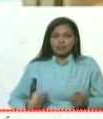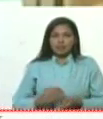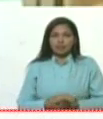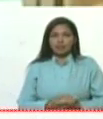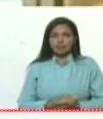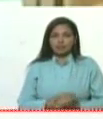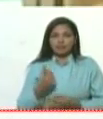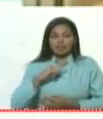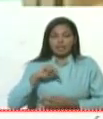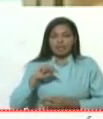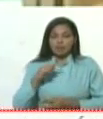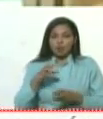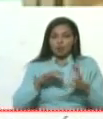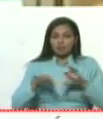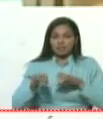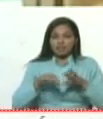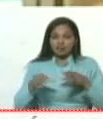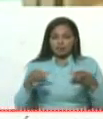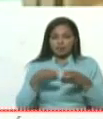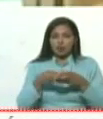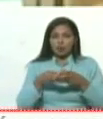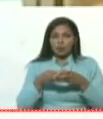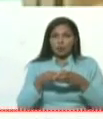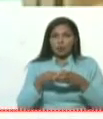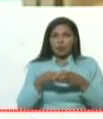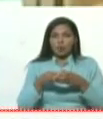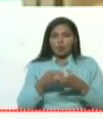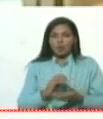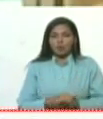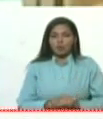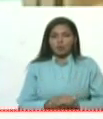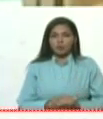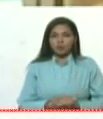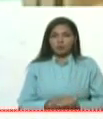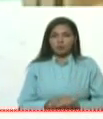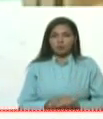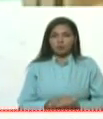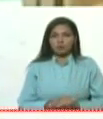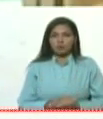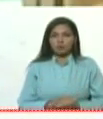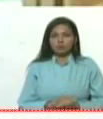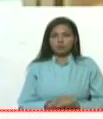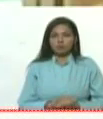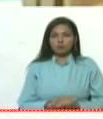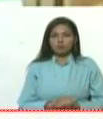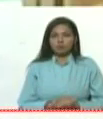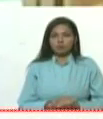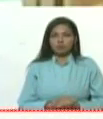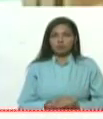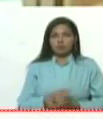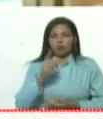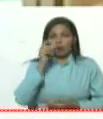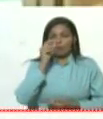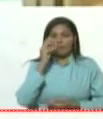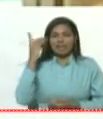Y teníamos como secretario de la comisión nada más y nada menos que a don Darío